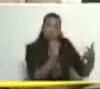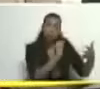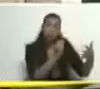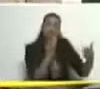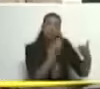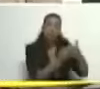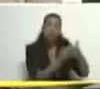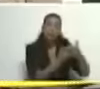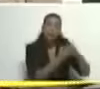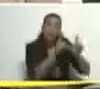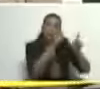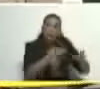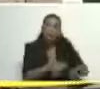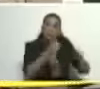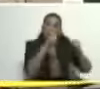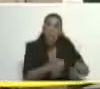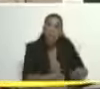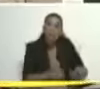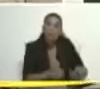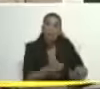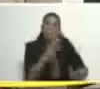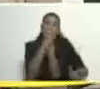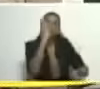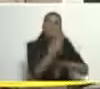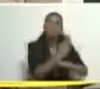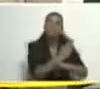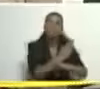a la posición muy firme para condenar